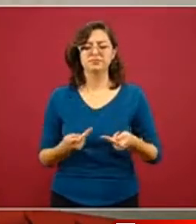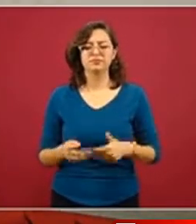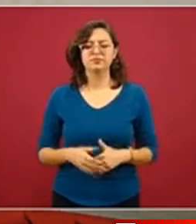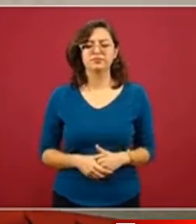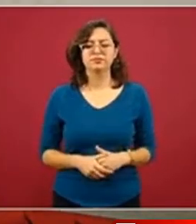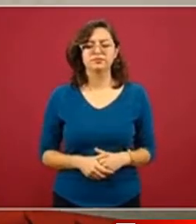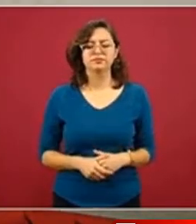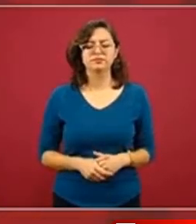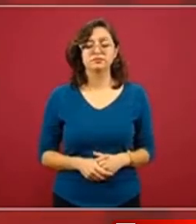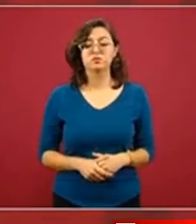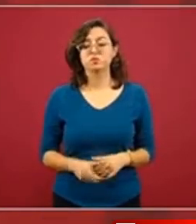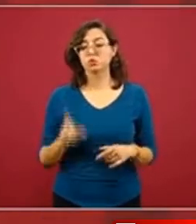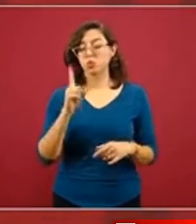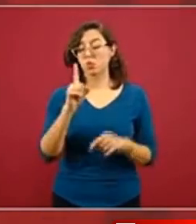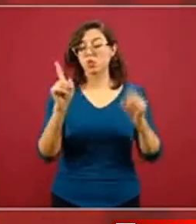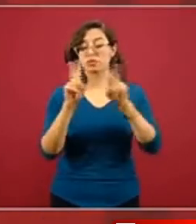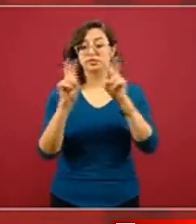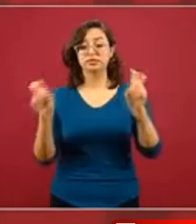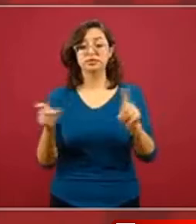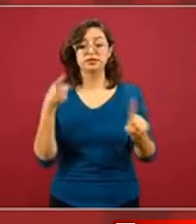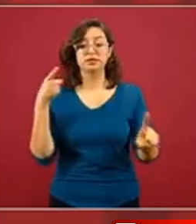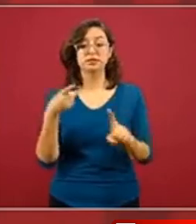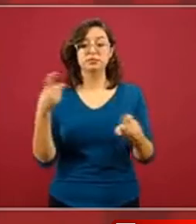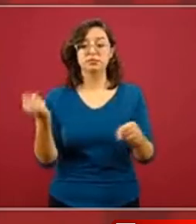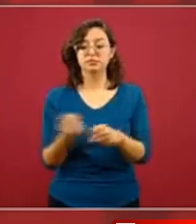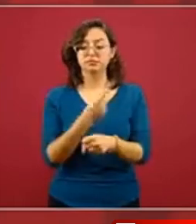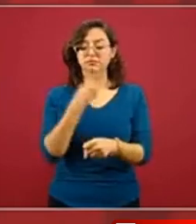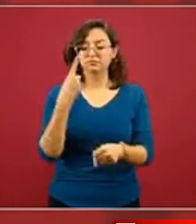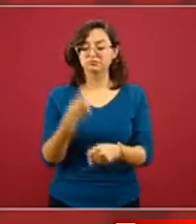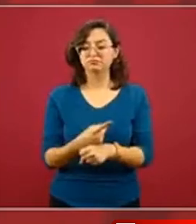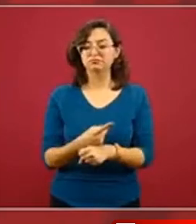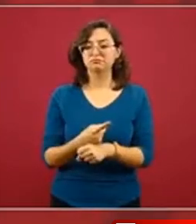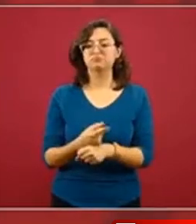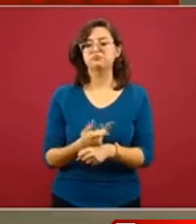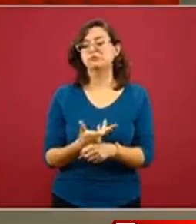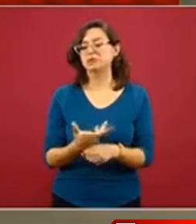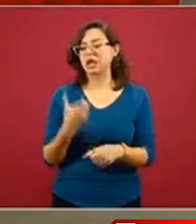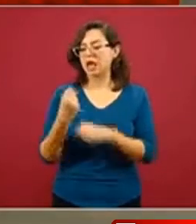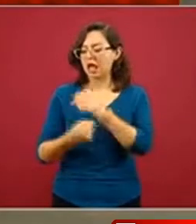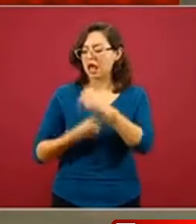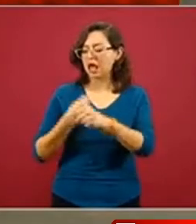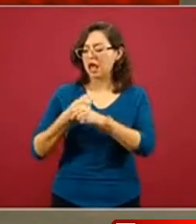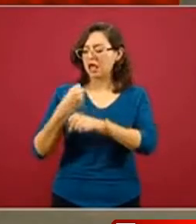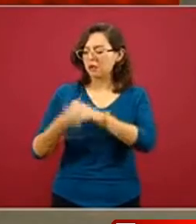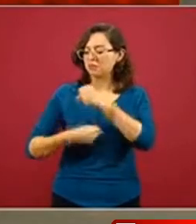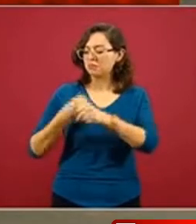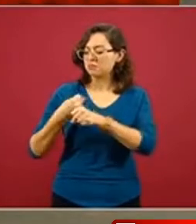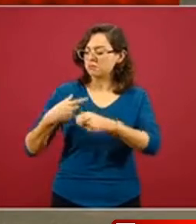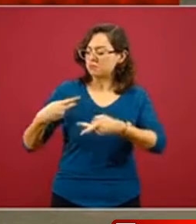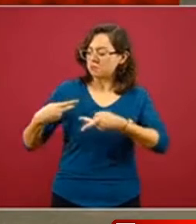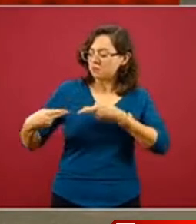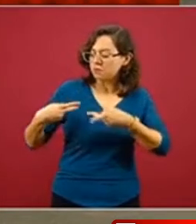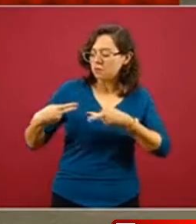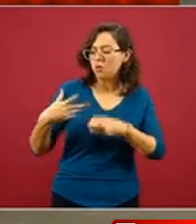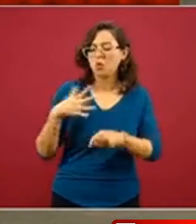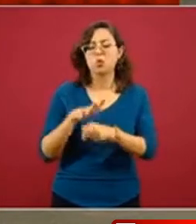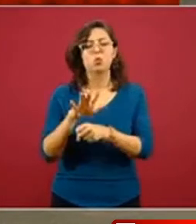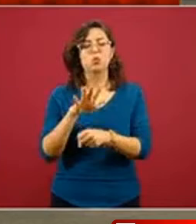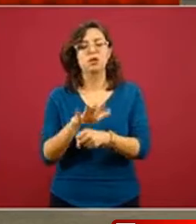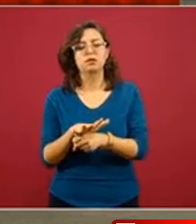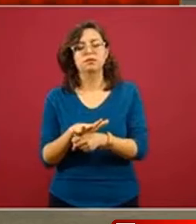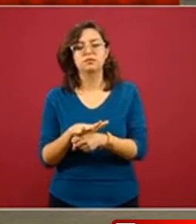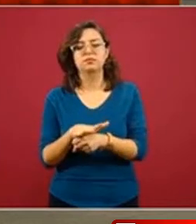un área de oportunidad para esta preparación que lleva todos estos años, es precisamente